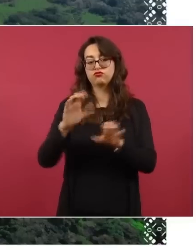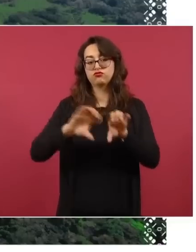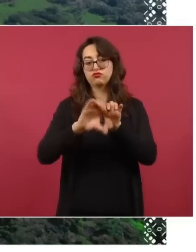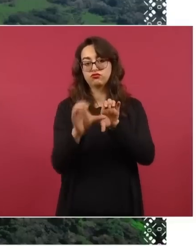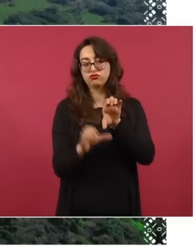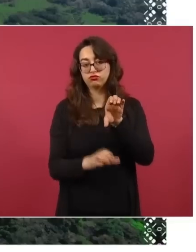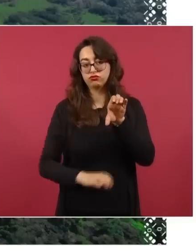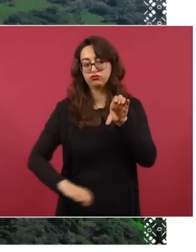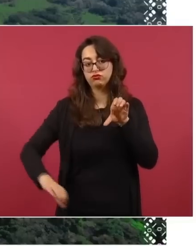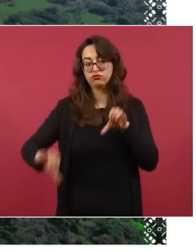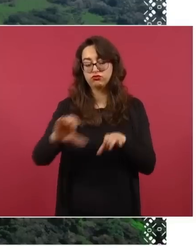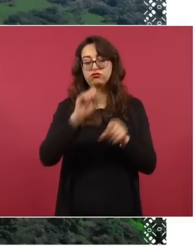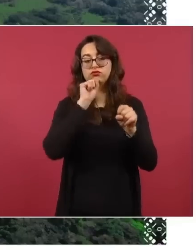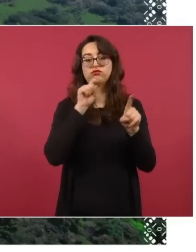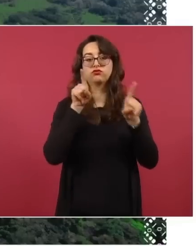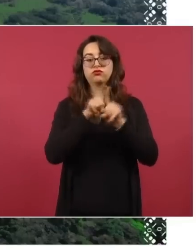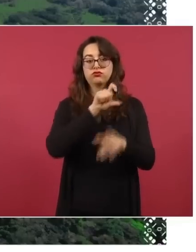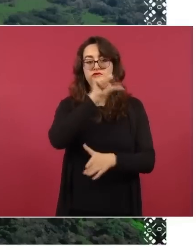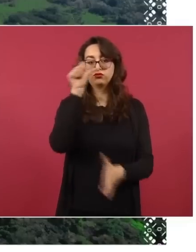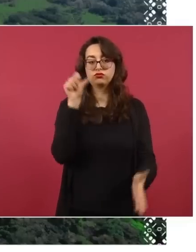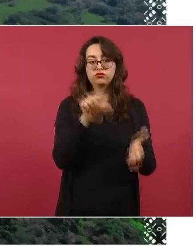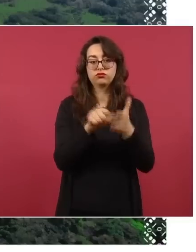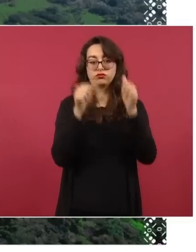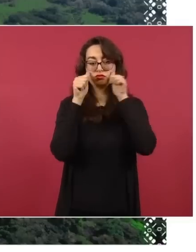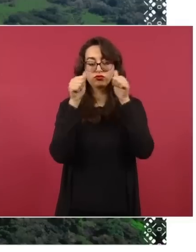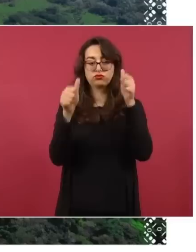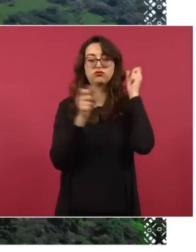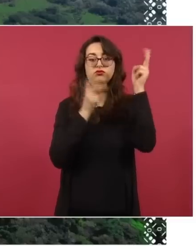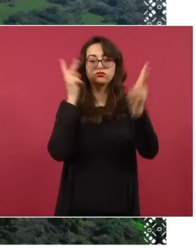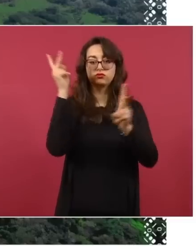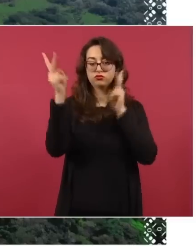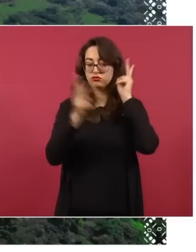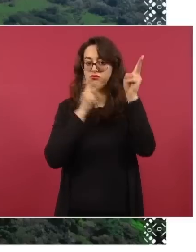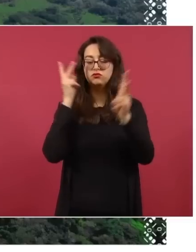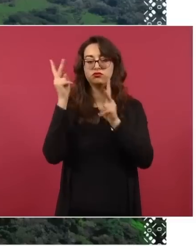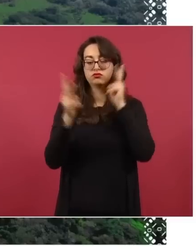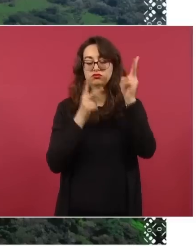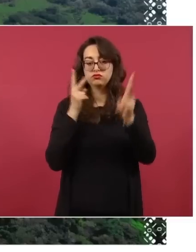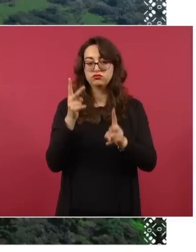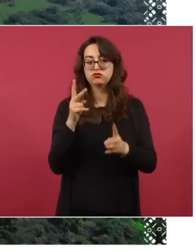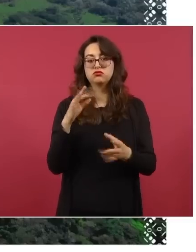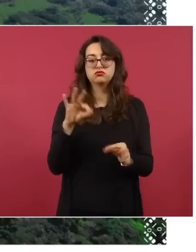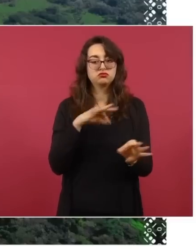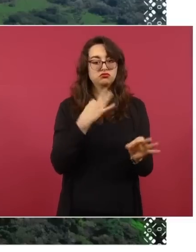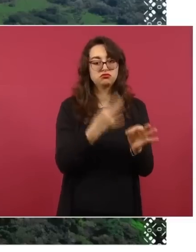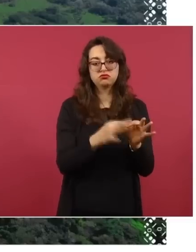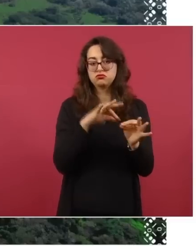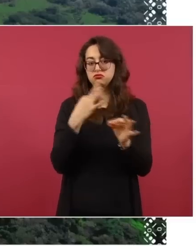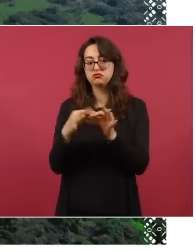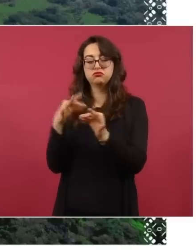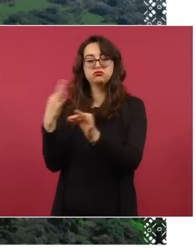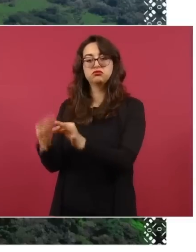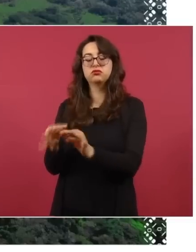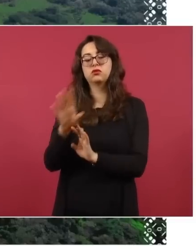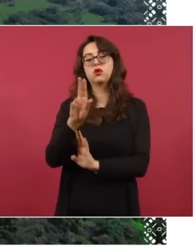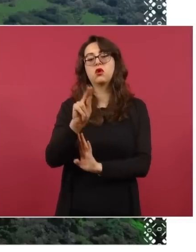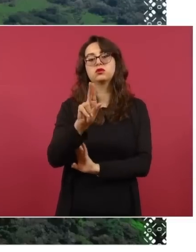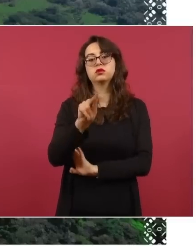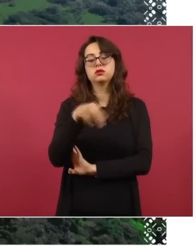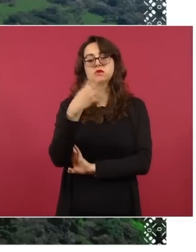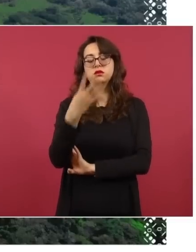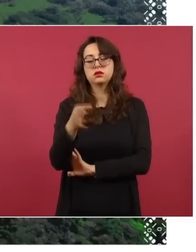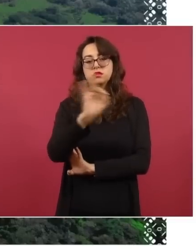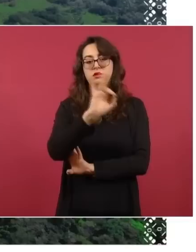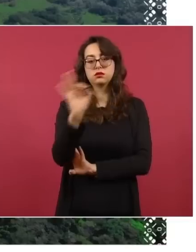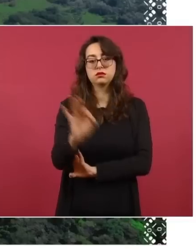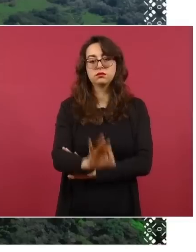de atención a visitantes de la Zona Arqueológica de Palenque va lleva un avance del 84%,